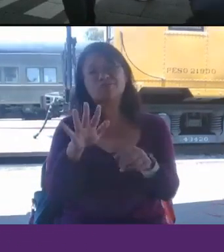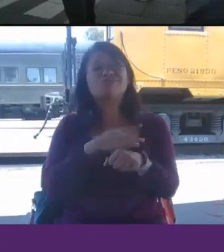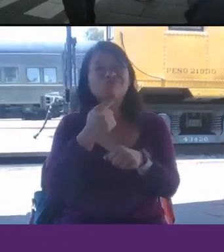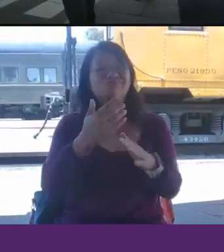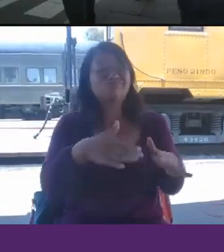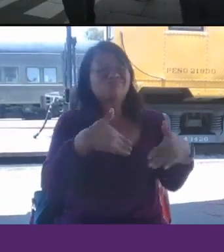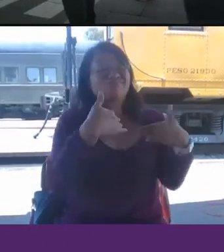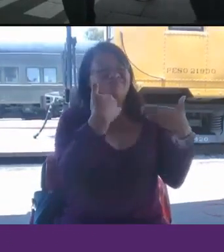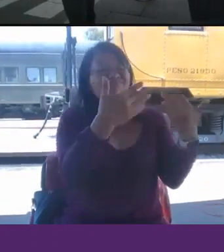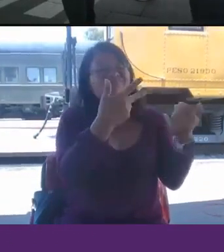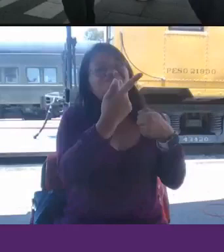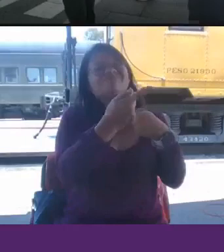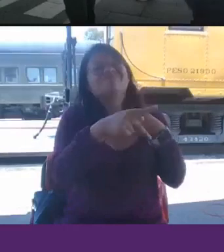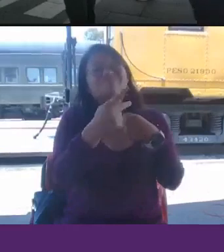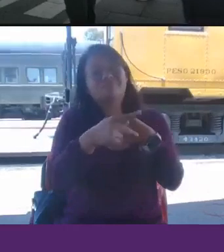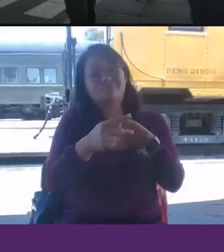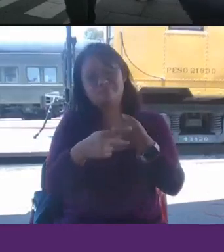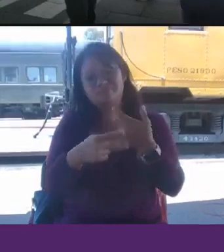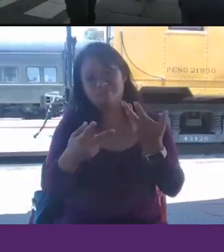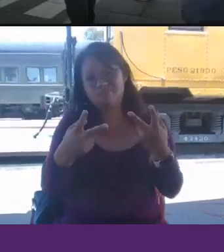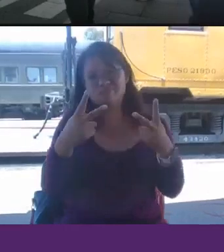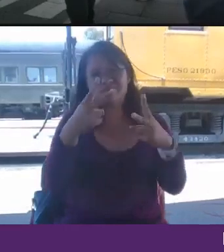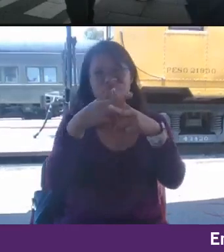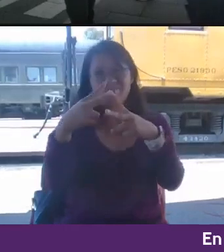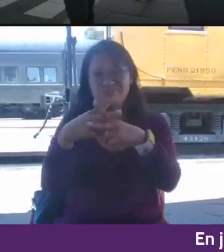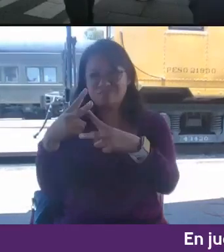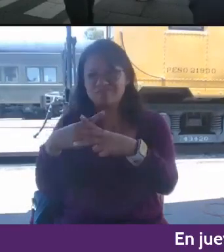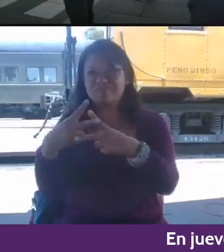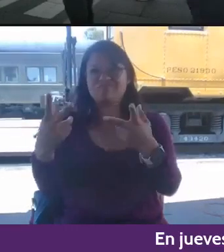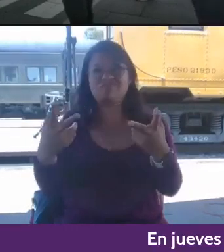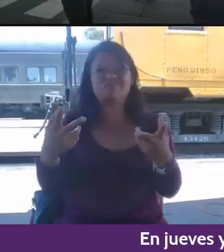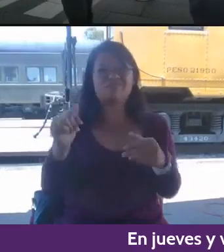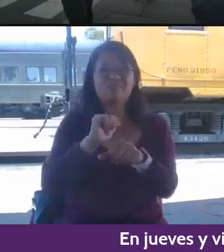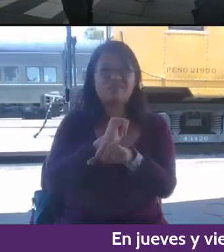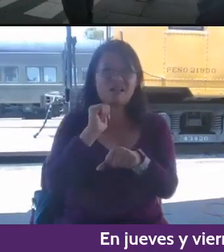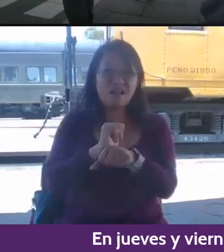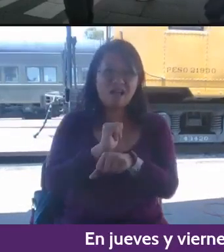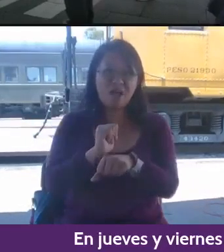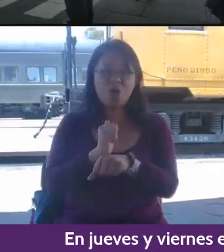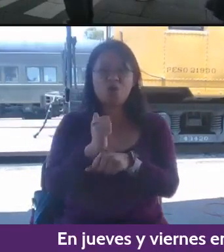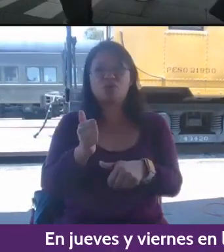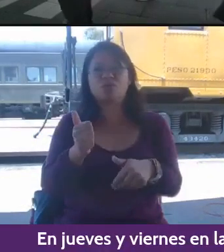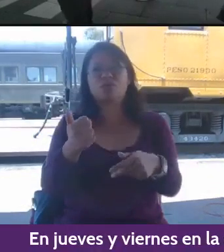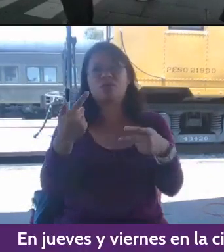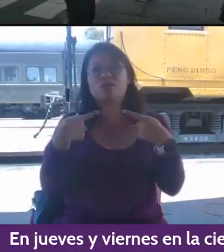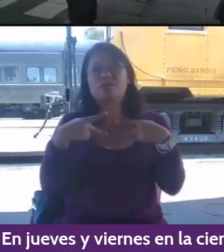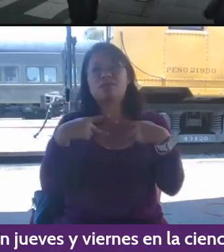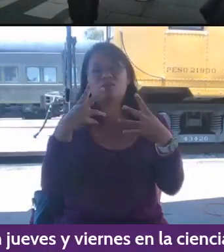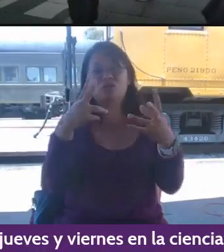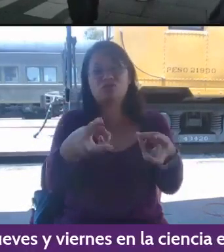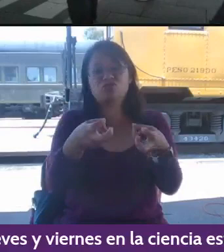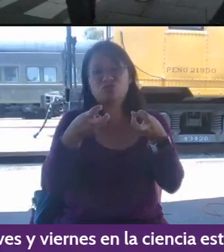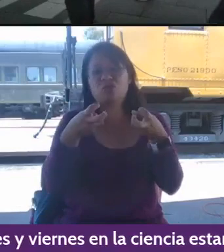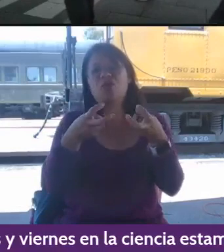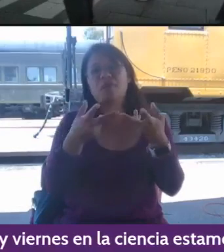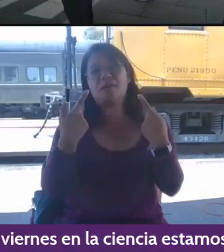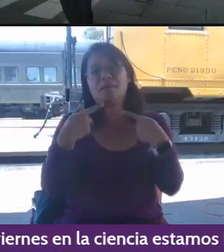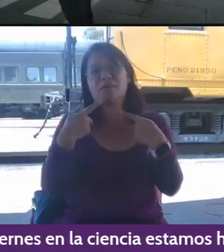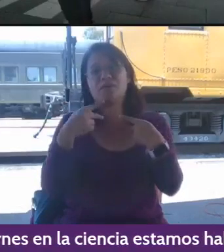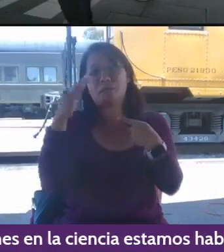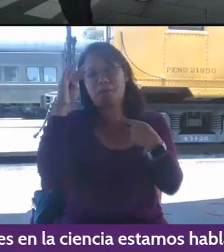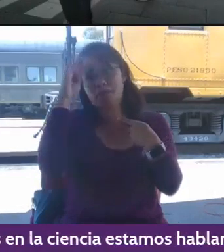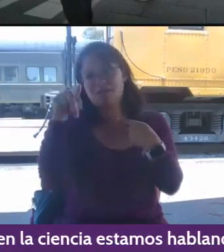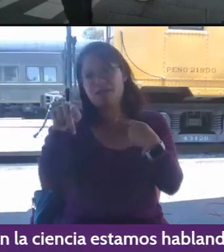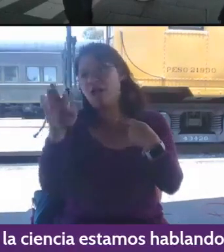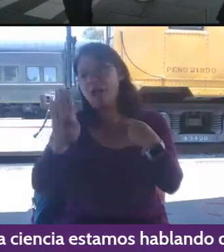a muchísimo más riesgo, ¿no? La depredación, la competencia, los automóviles, los cazadores, la gente inconsciente, los que creen que son brujas, etcétera, etcétera, tienen mucho